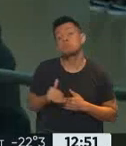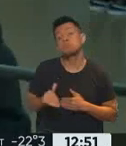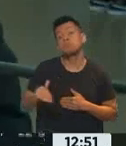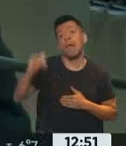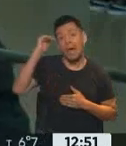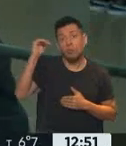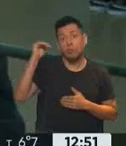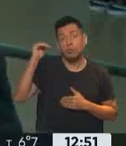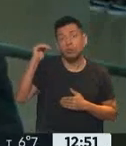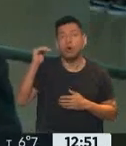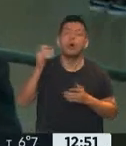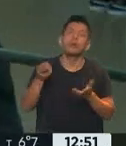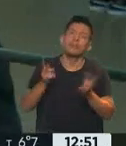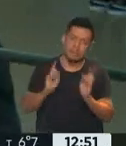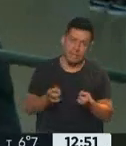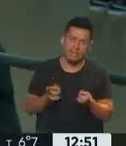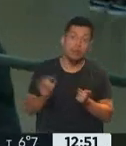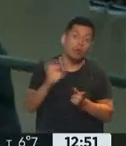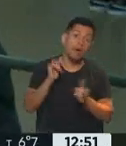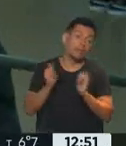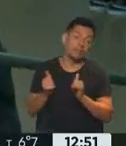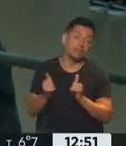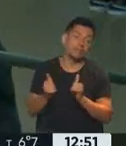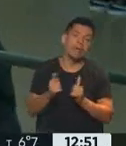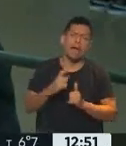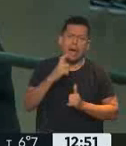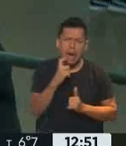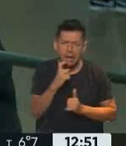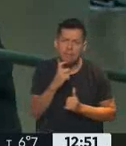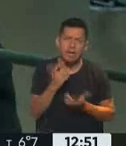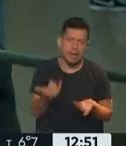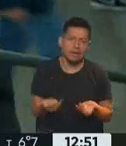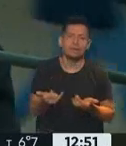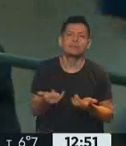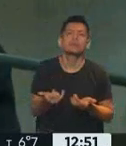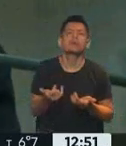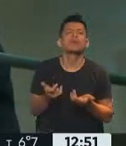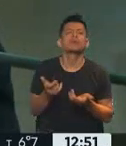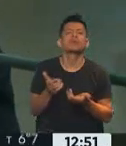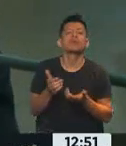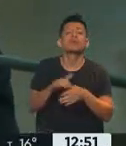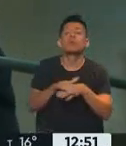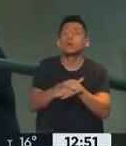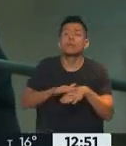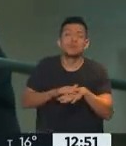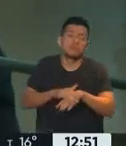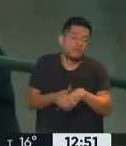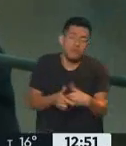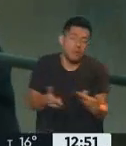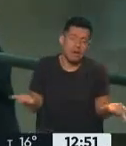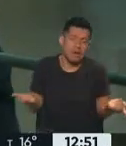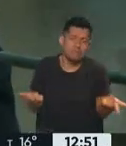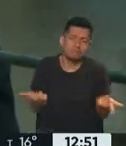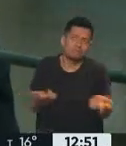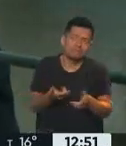de adulto o de adolescente, pero el asma se trata, curación en casi nada uno puede hablar